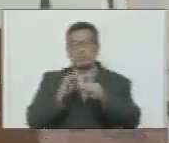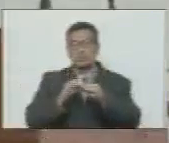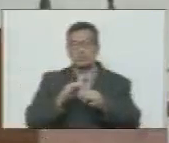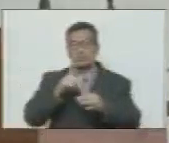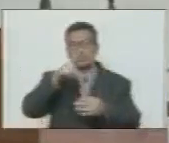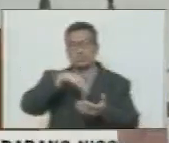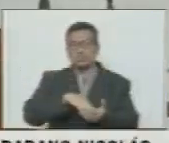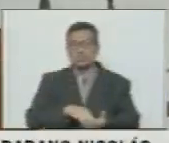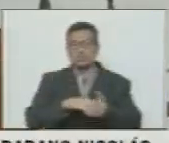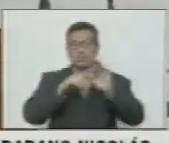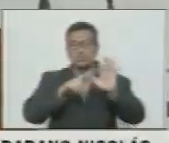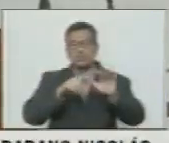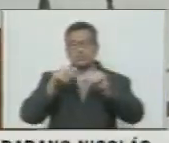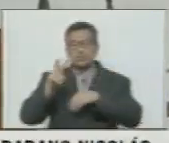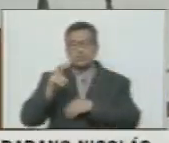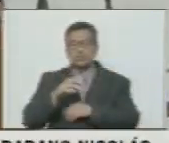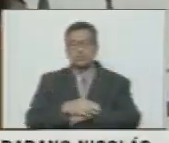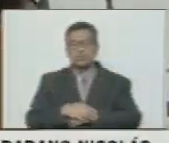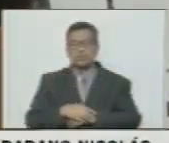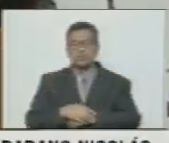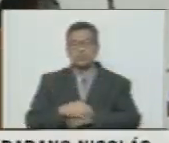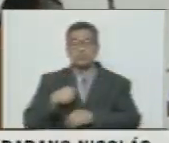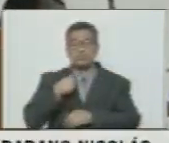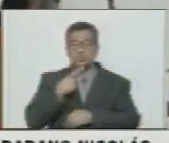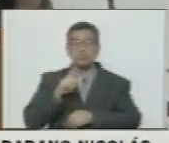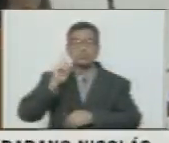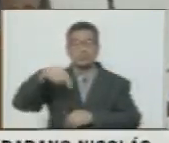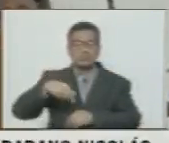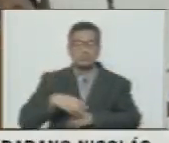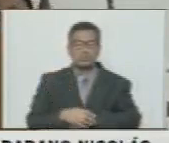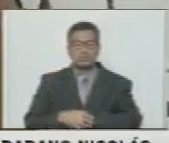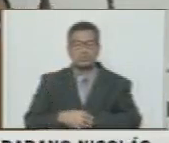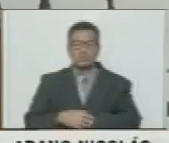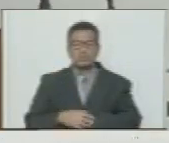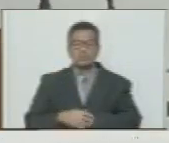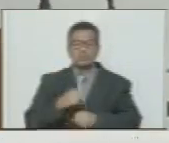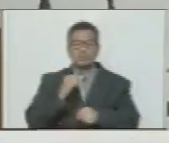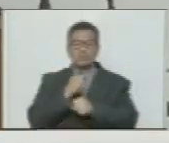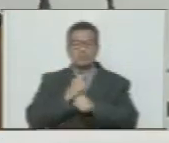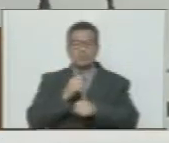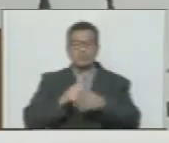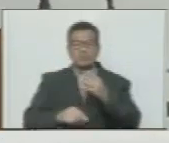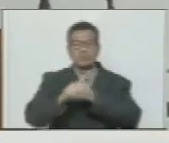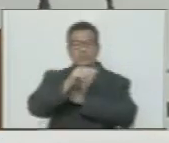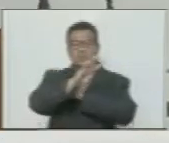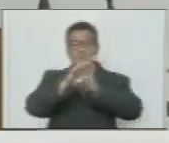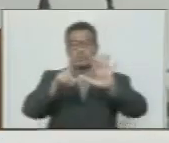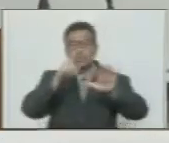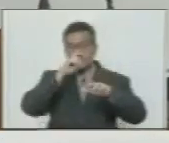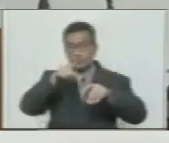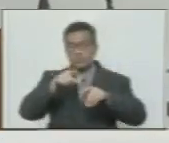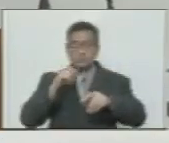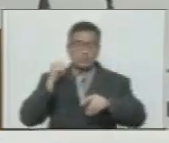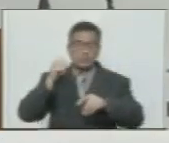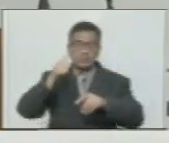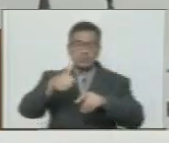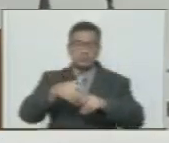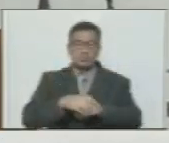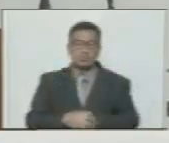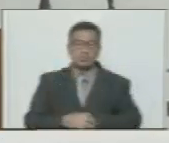16 de septiembre de 1962, pero que también se destacó en esos 46 años